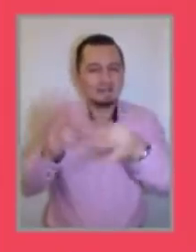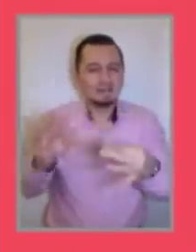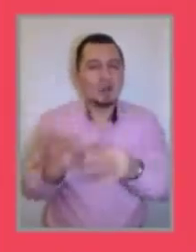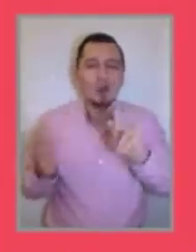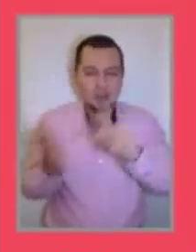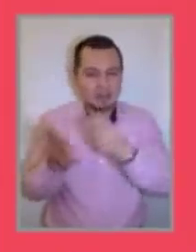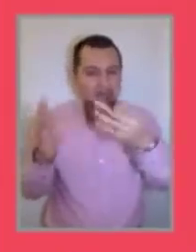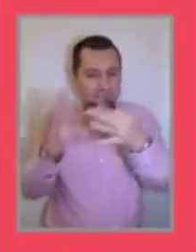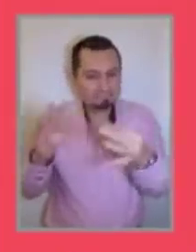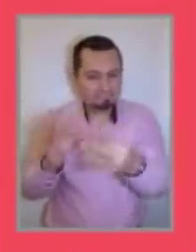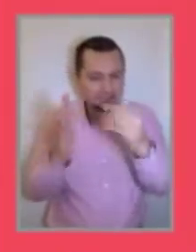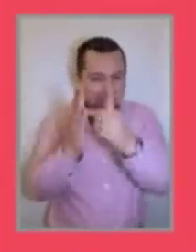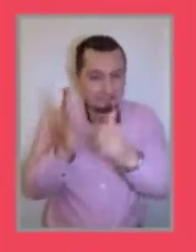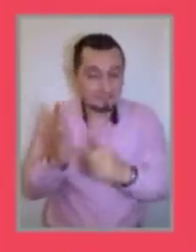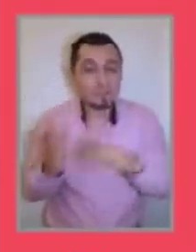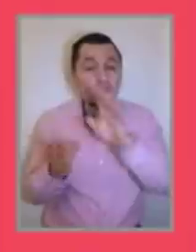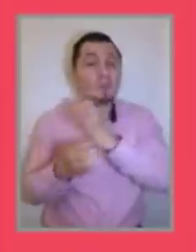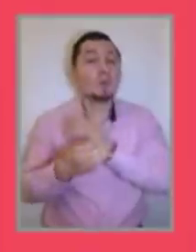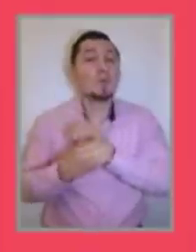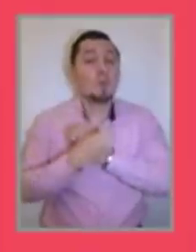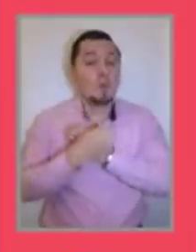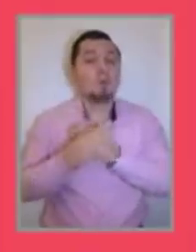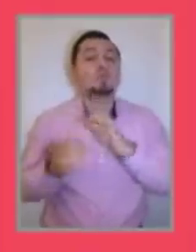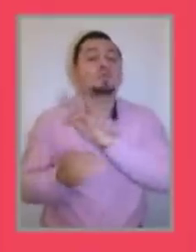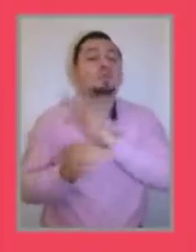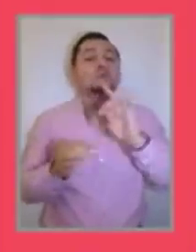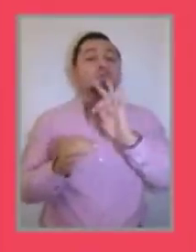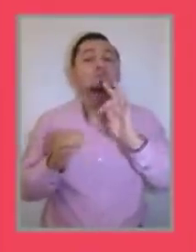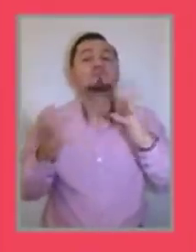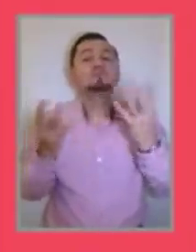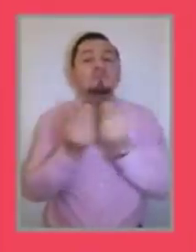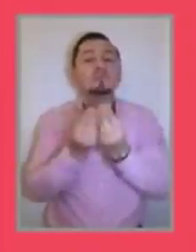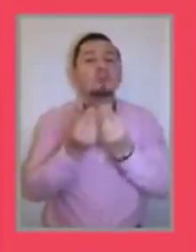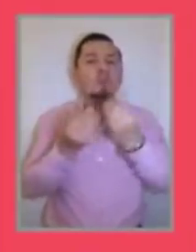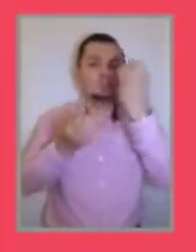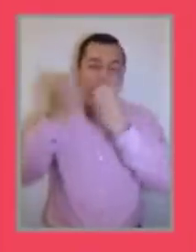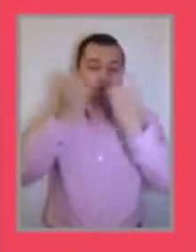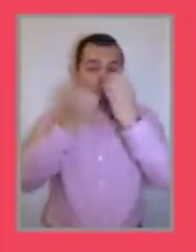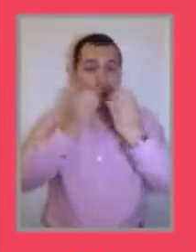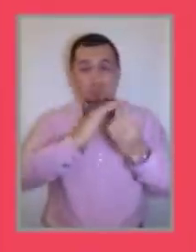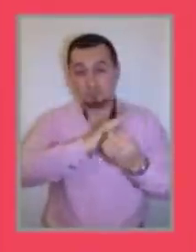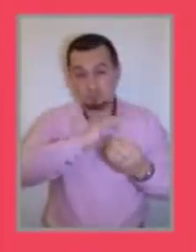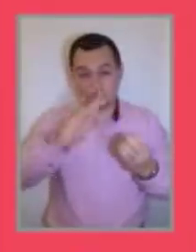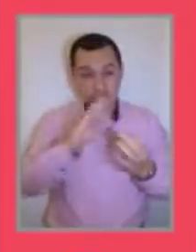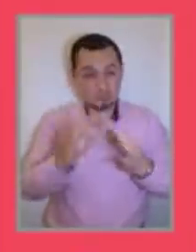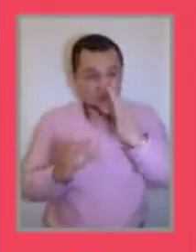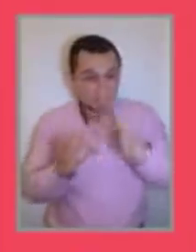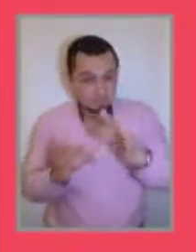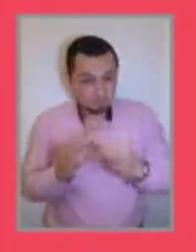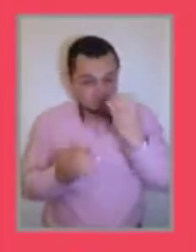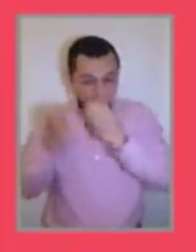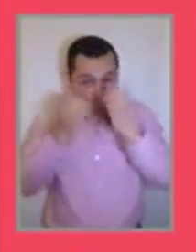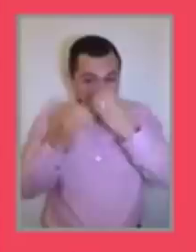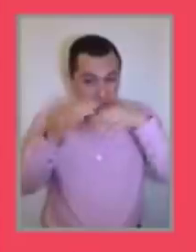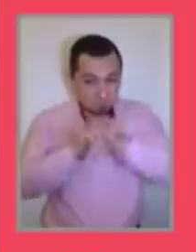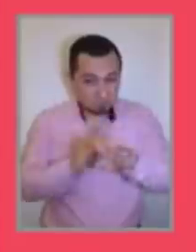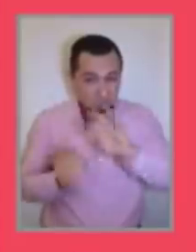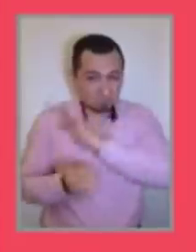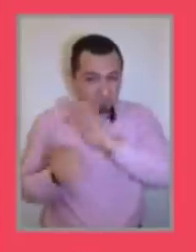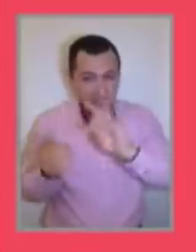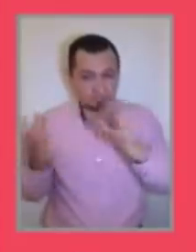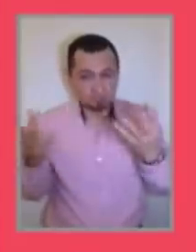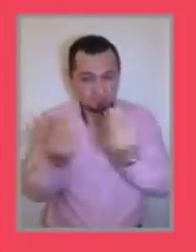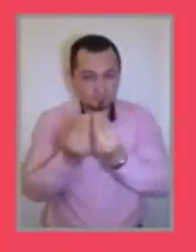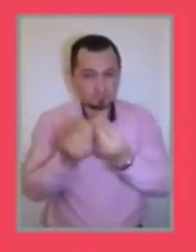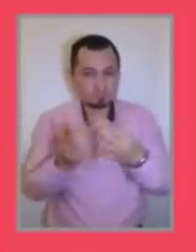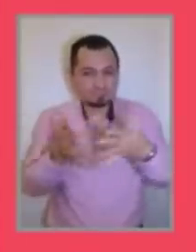son muy pequeñas, la comunidad educativa tendrá la facultad de hacer estos ajustes para que puedan cumplir con los requerimientos de metros cuadrados por